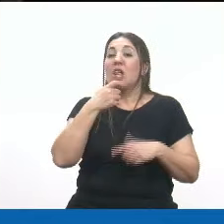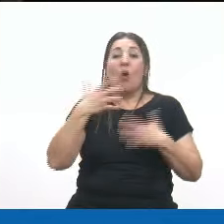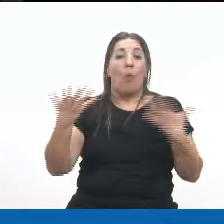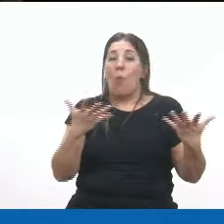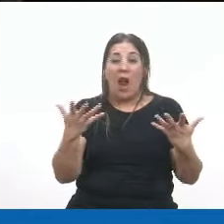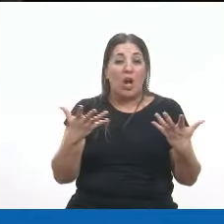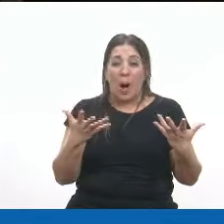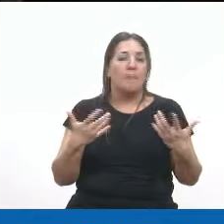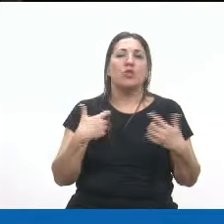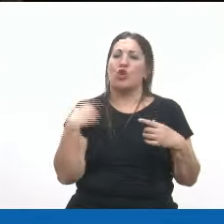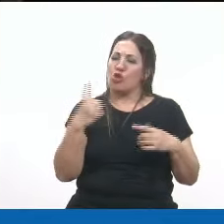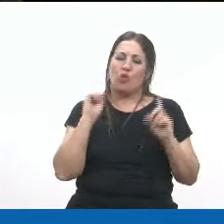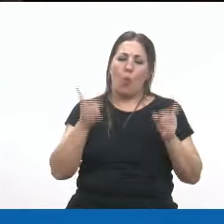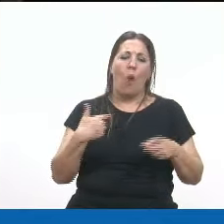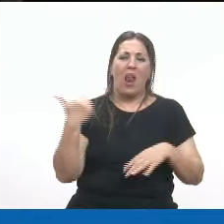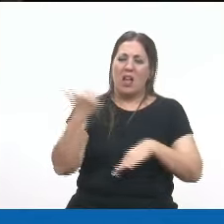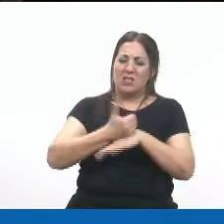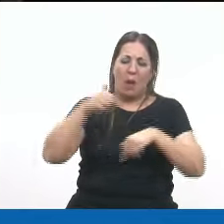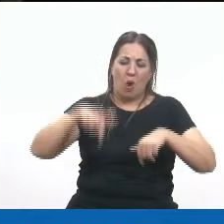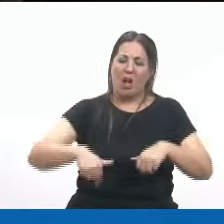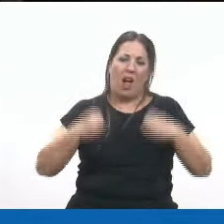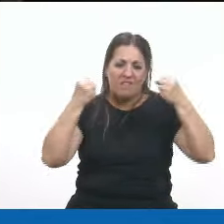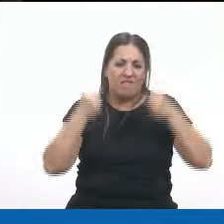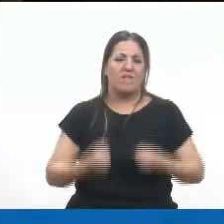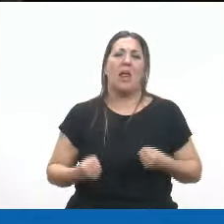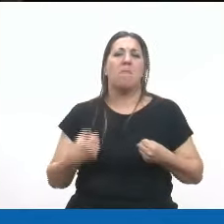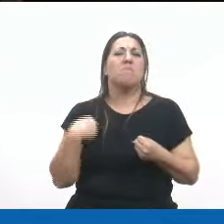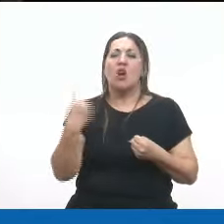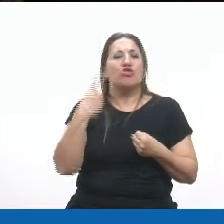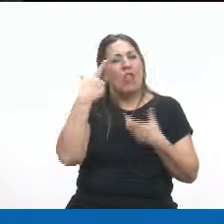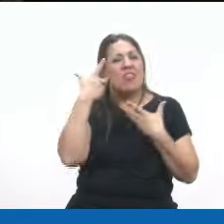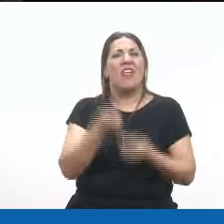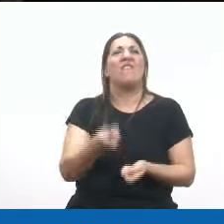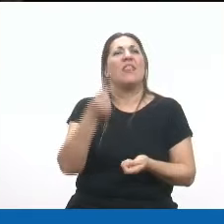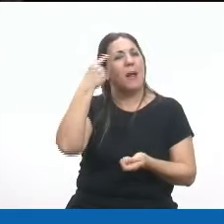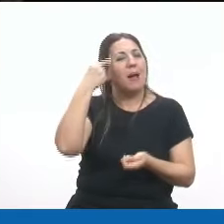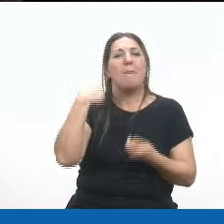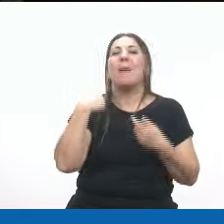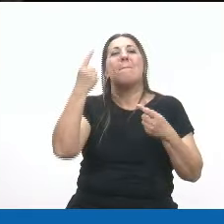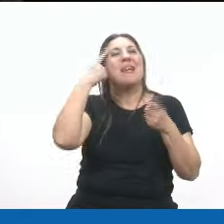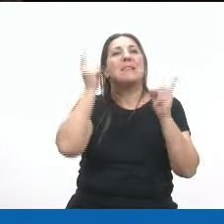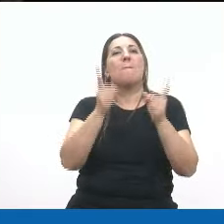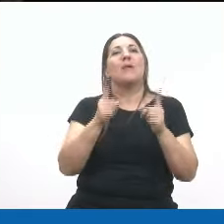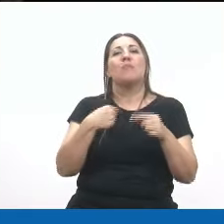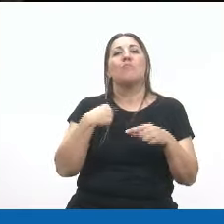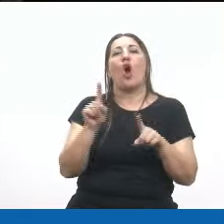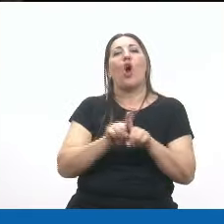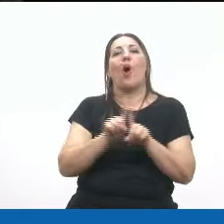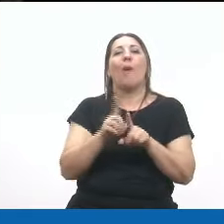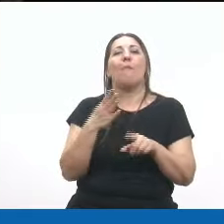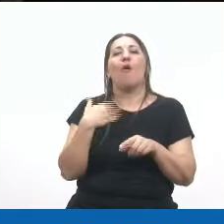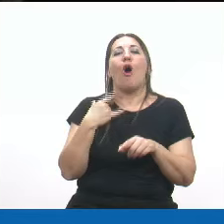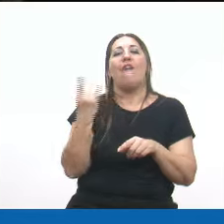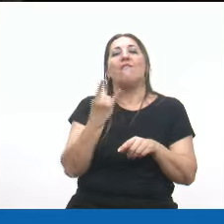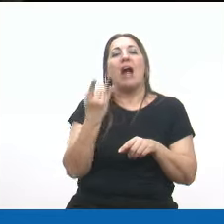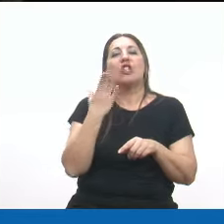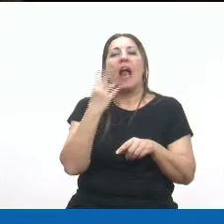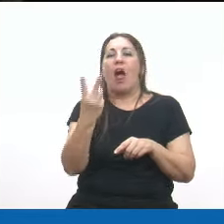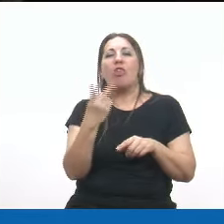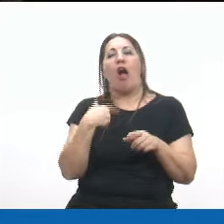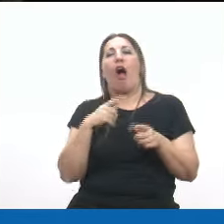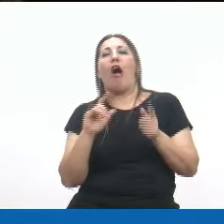acá defendiendo lo que pensamos porque siempre pensamos lo mismo no cambiamos de un lado para el otro vinimos por